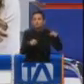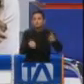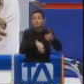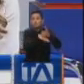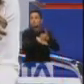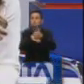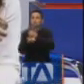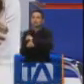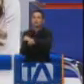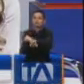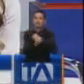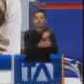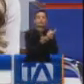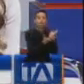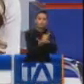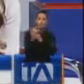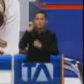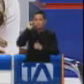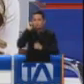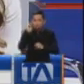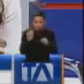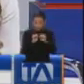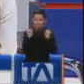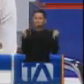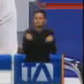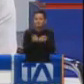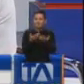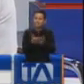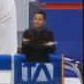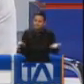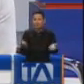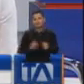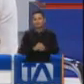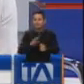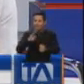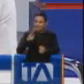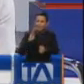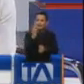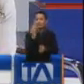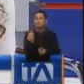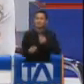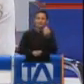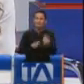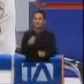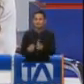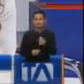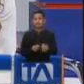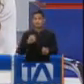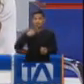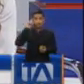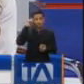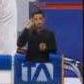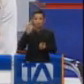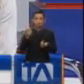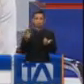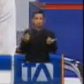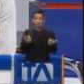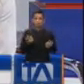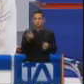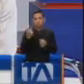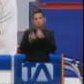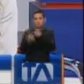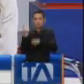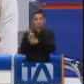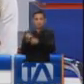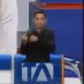formas de ayuda a la mujer, sino también la misma sociedad. ¿Qué hacemos? ¿Qué podemos emprender? Porque yo recuerdo que hace